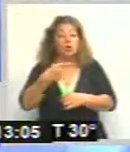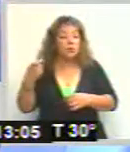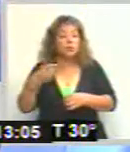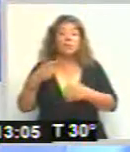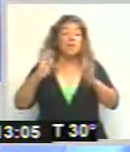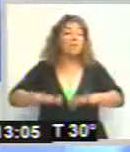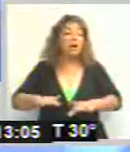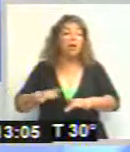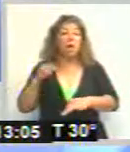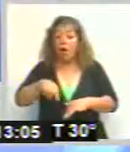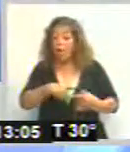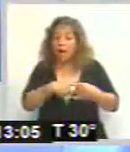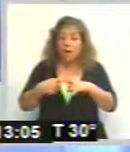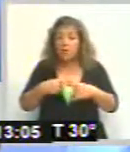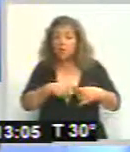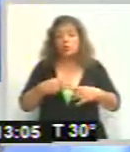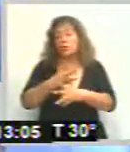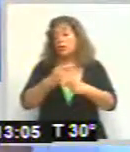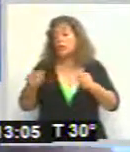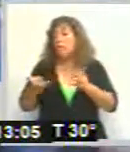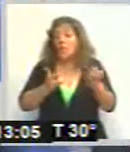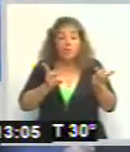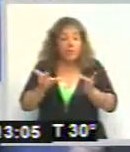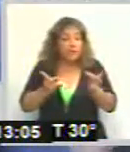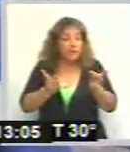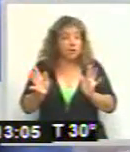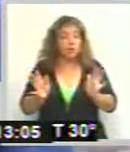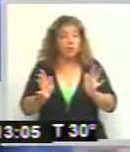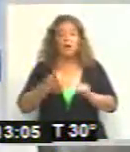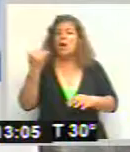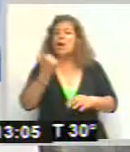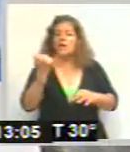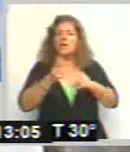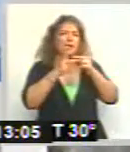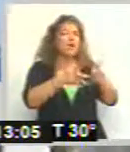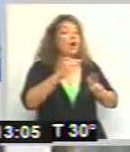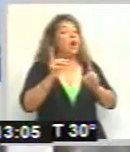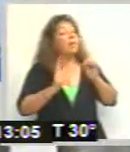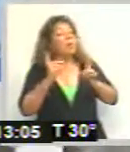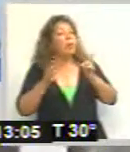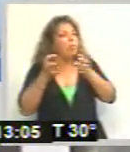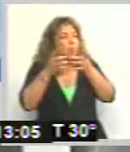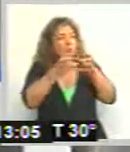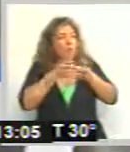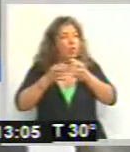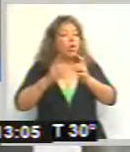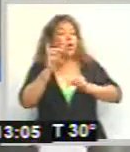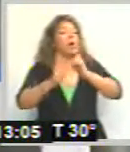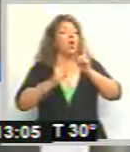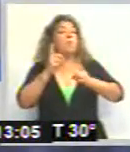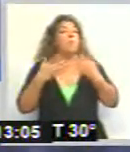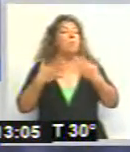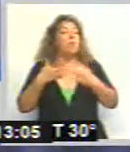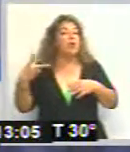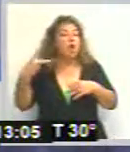que ahora en la discusión vamos a terminar de definir. Bueno, habían planteado la posibilidad, o se rumoreaba de que se podía llegar a cortar